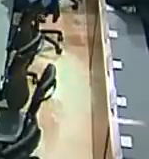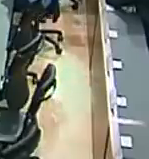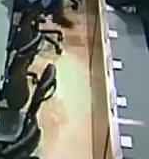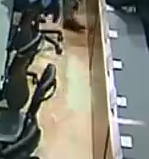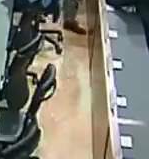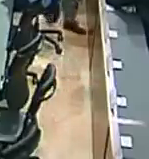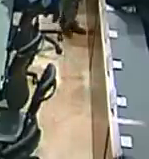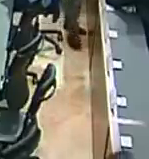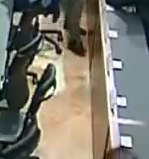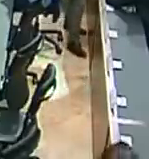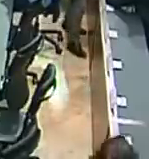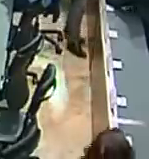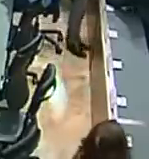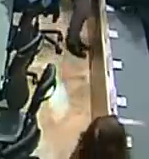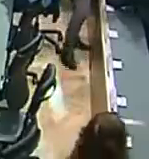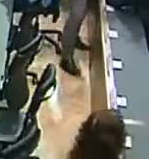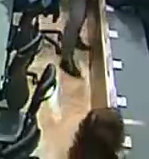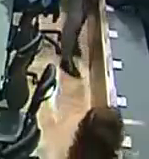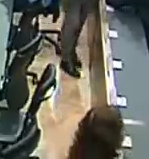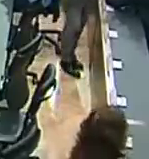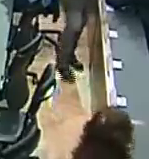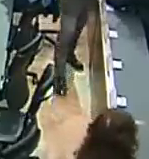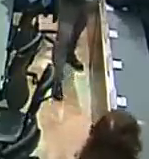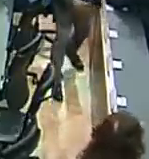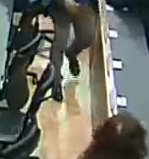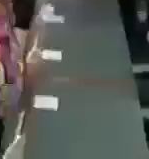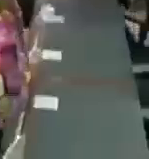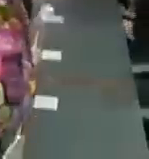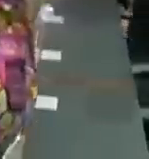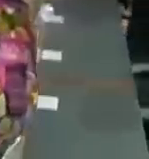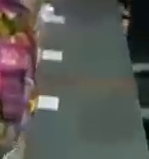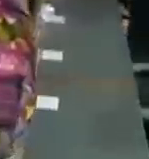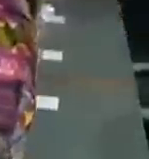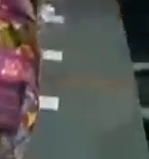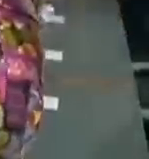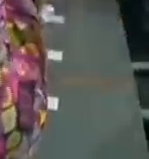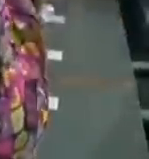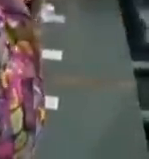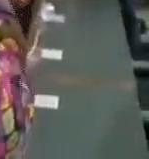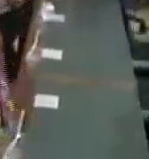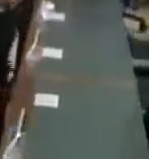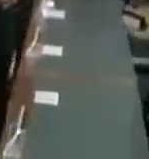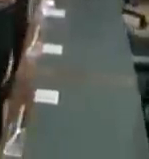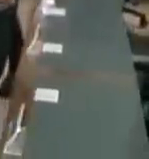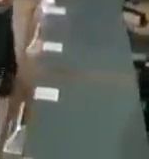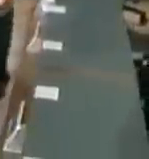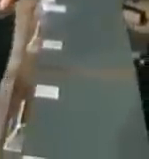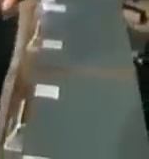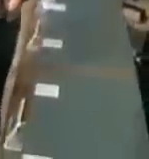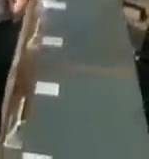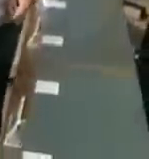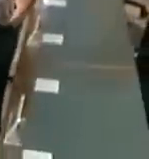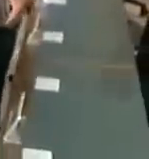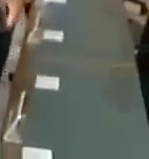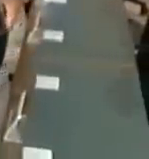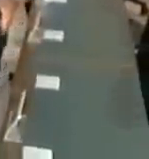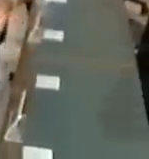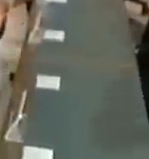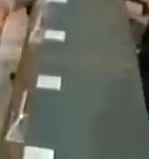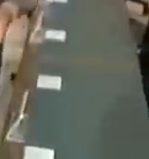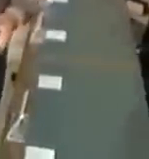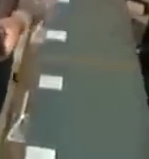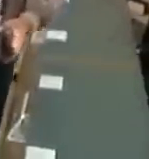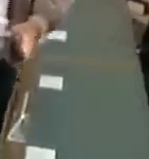despedimos este espacio retornando el paso a nuestra programación habitual invitándolos como siempre a